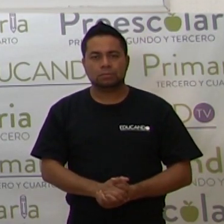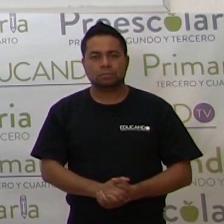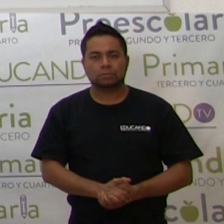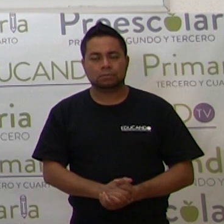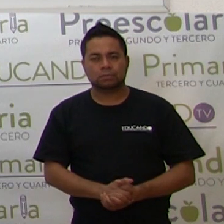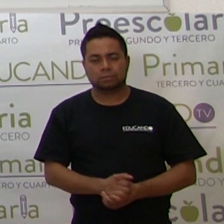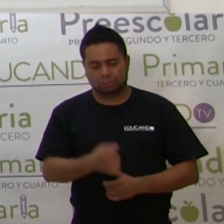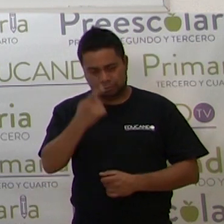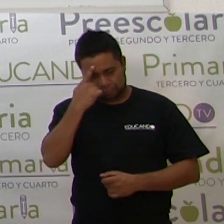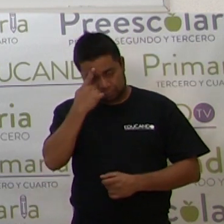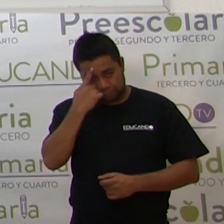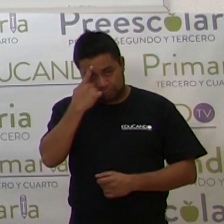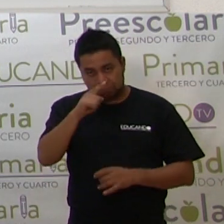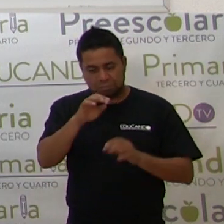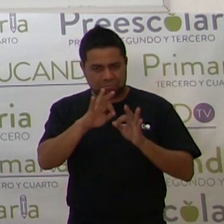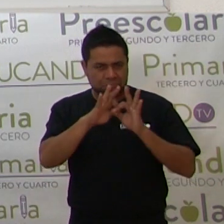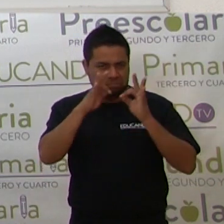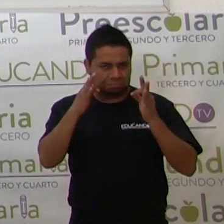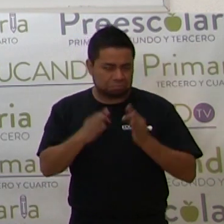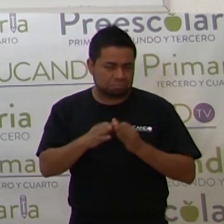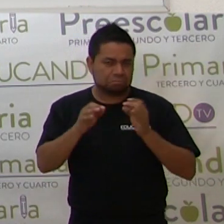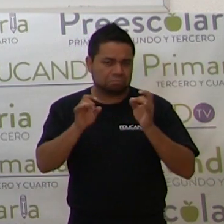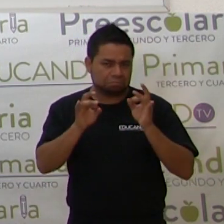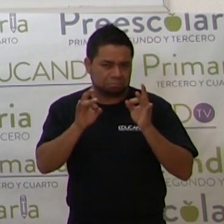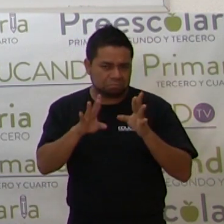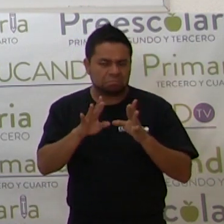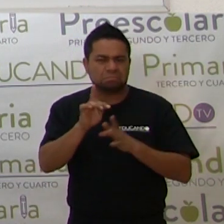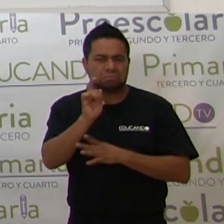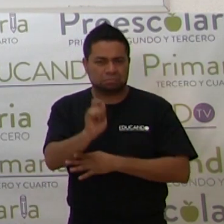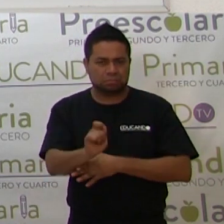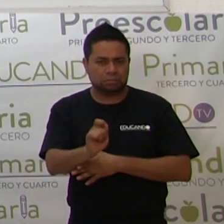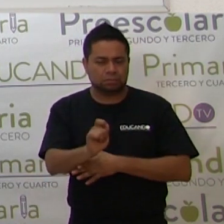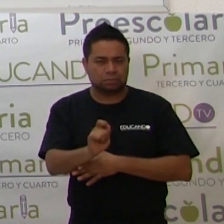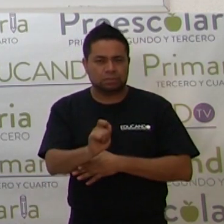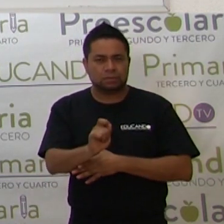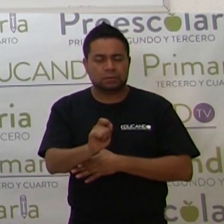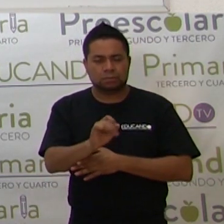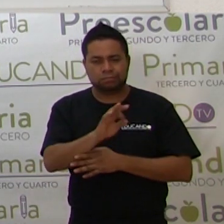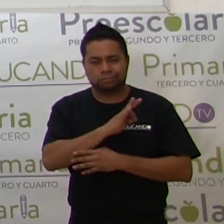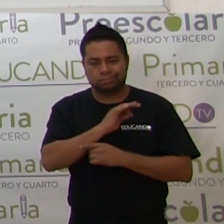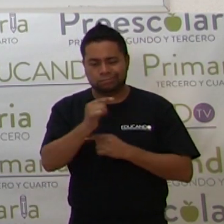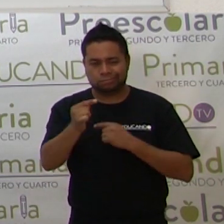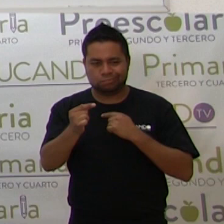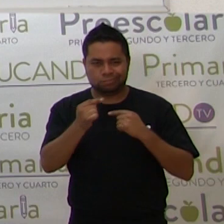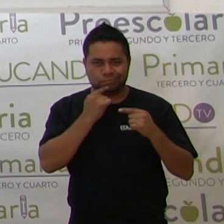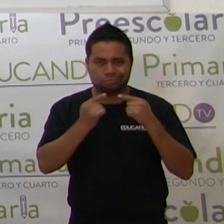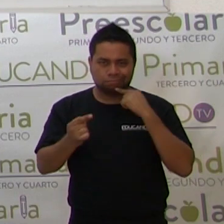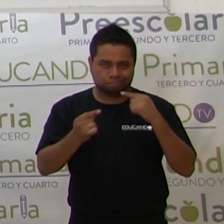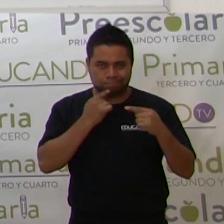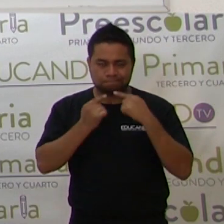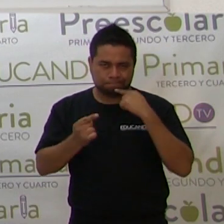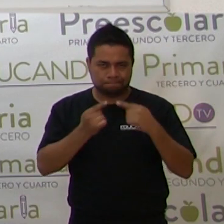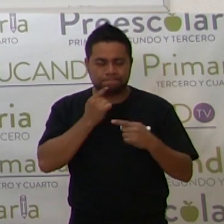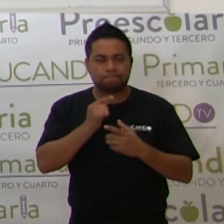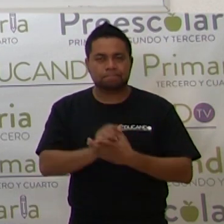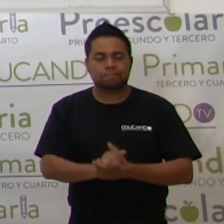a una forma de discurso. ¿Bien?